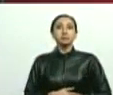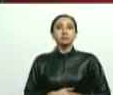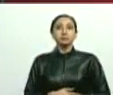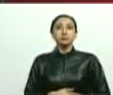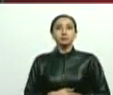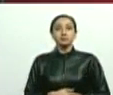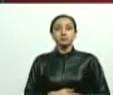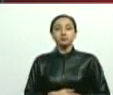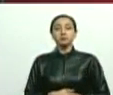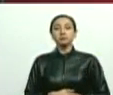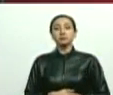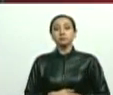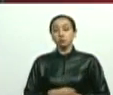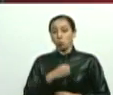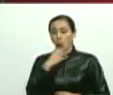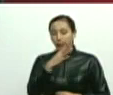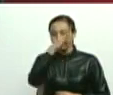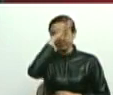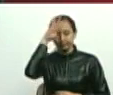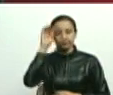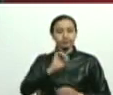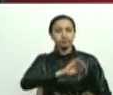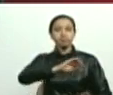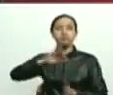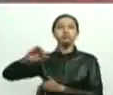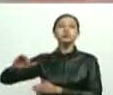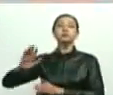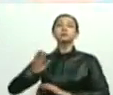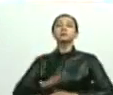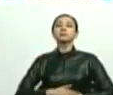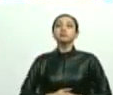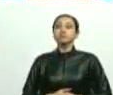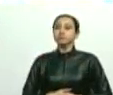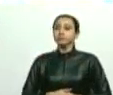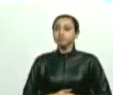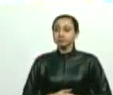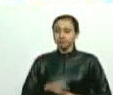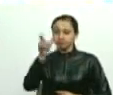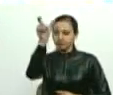Bueno, compañero Diosdado Cabello Rondón, su excelencia,